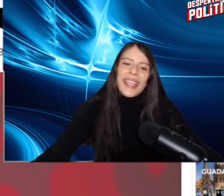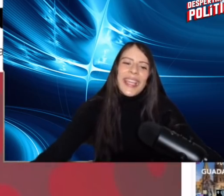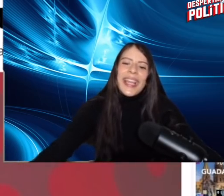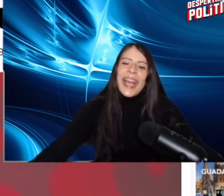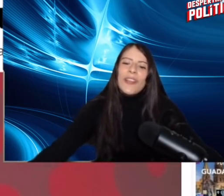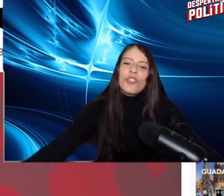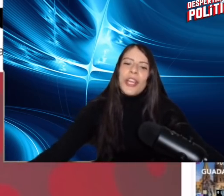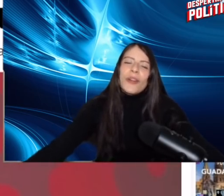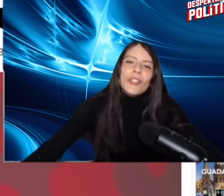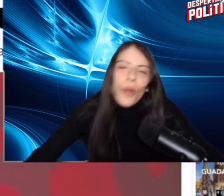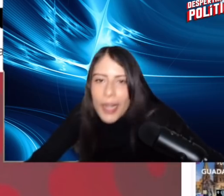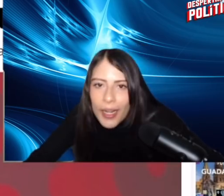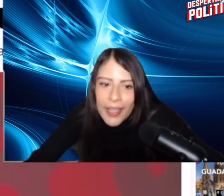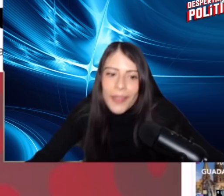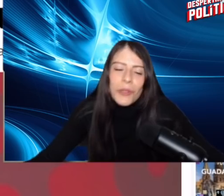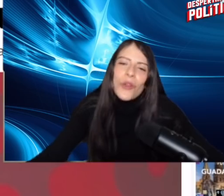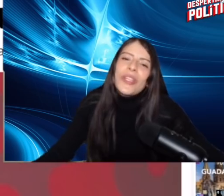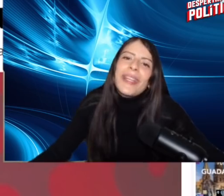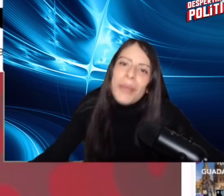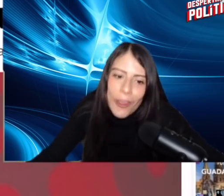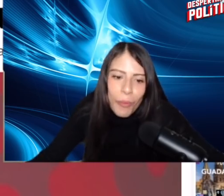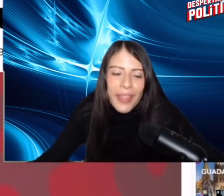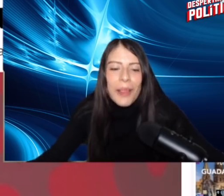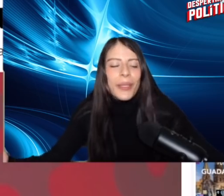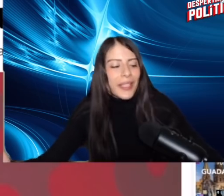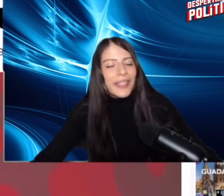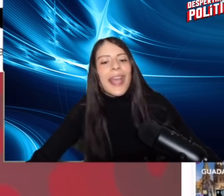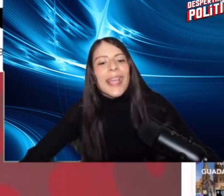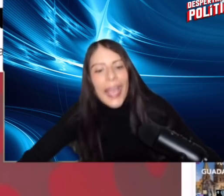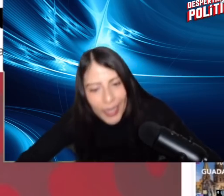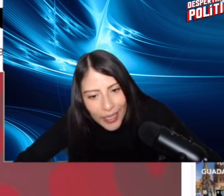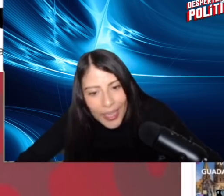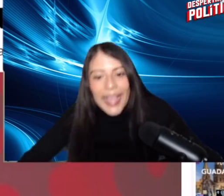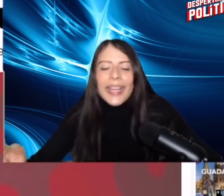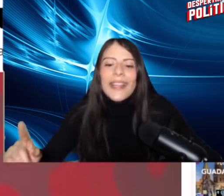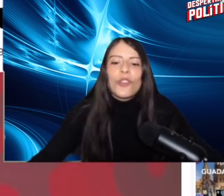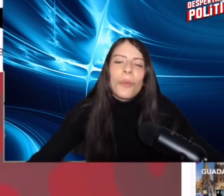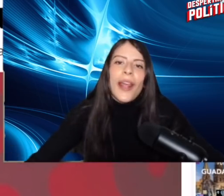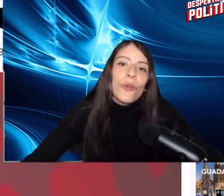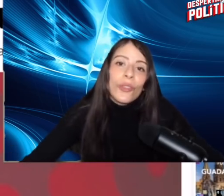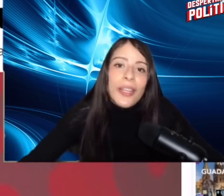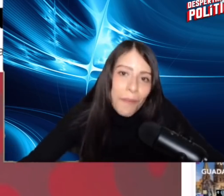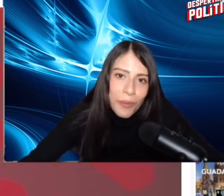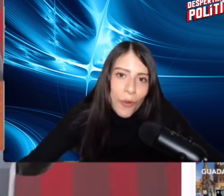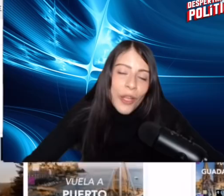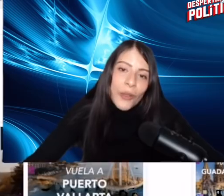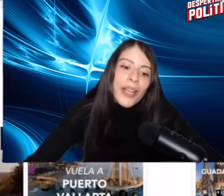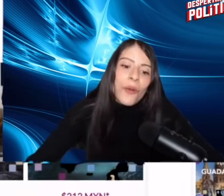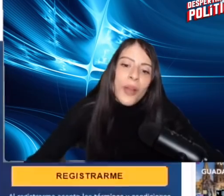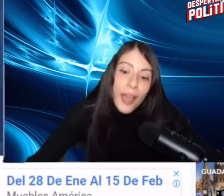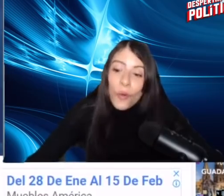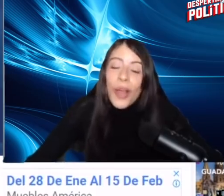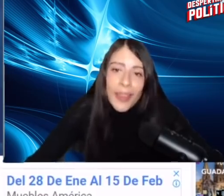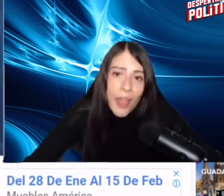porque aquí los chicharrones truenan y Andrés Manuel no tiene miedo. Pedirá al presidente a Kerry créditos para luz limpia, jugándole